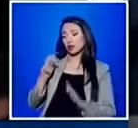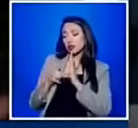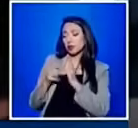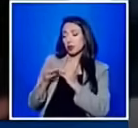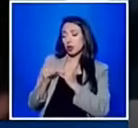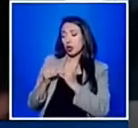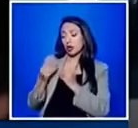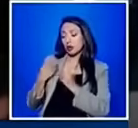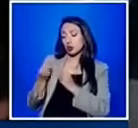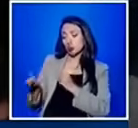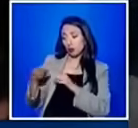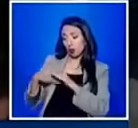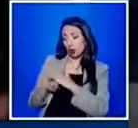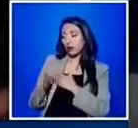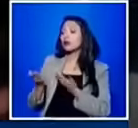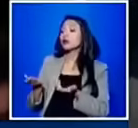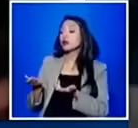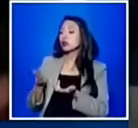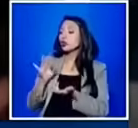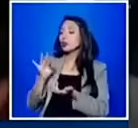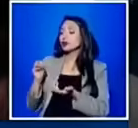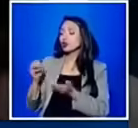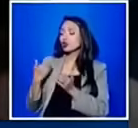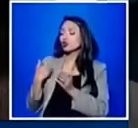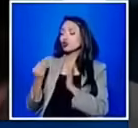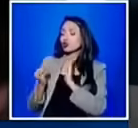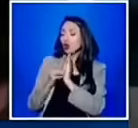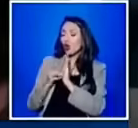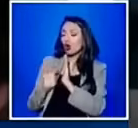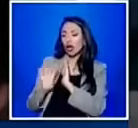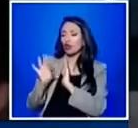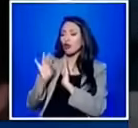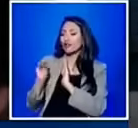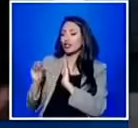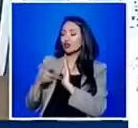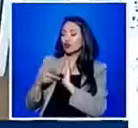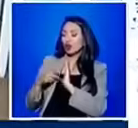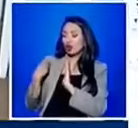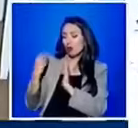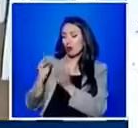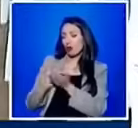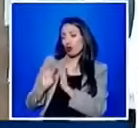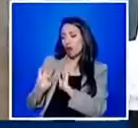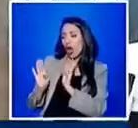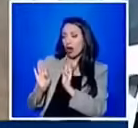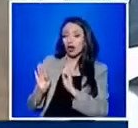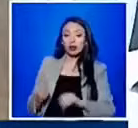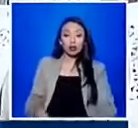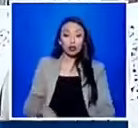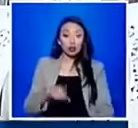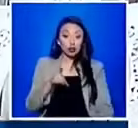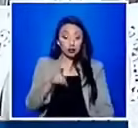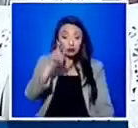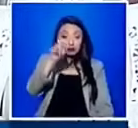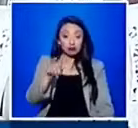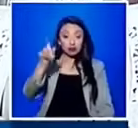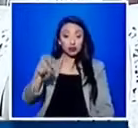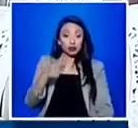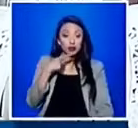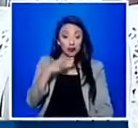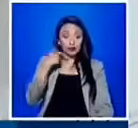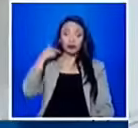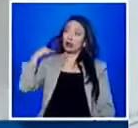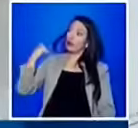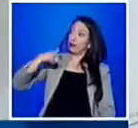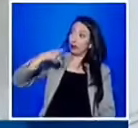$3,000 y... ¿Qué quiere seguir? Le pongo más de 900 puntos para medicina, para lo que sea. Algunos de los afectados anunciaron que para